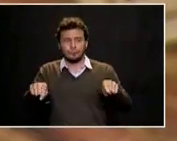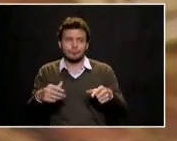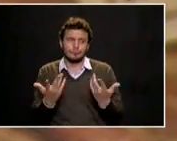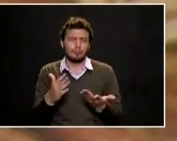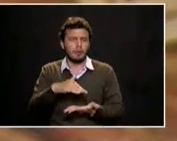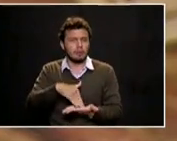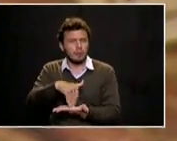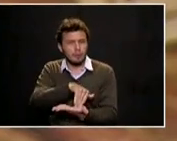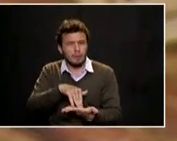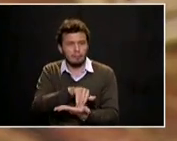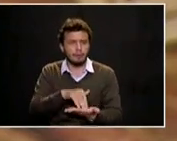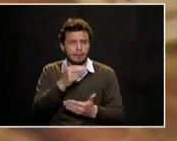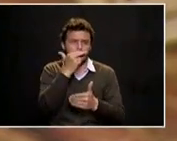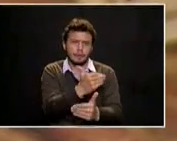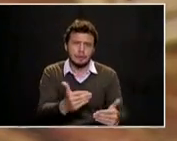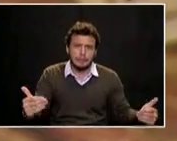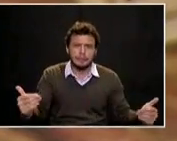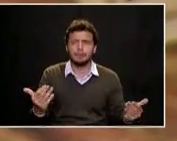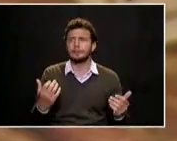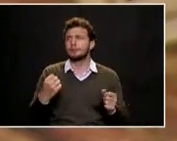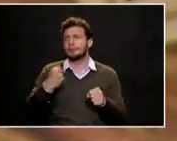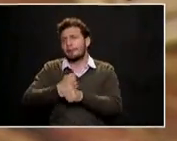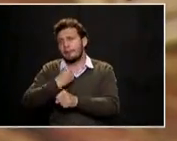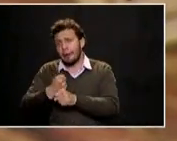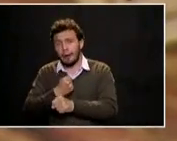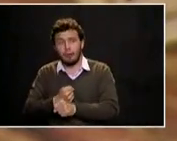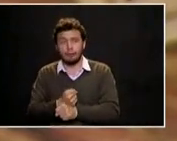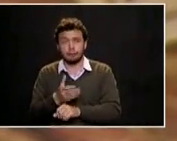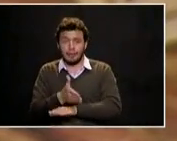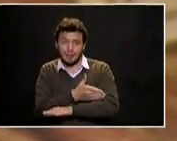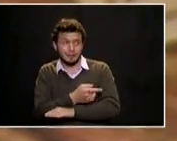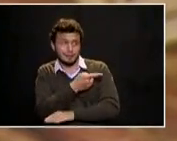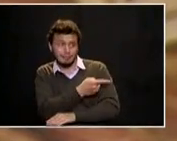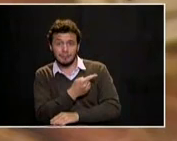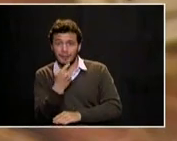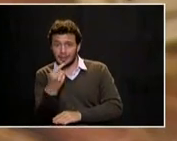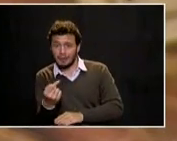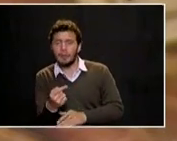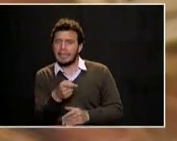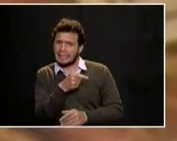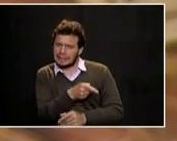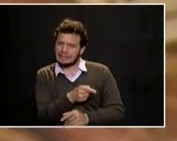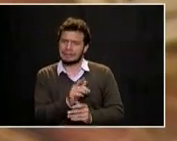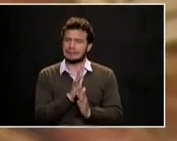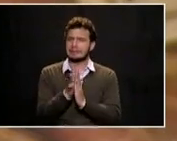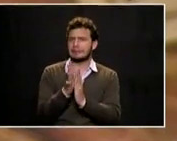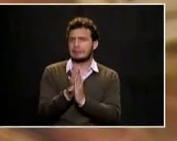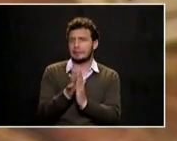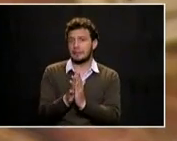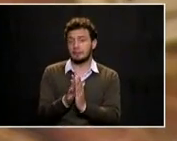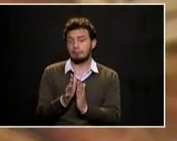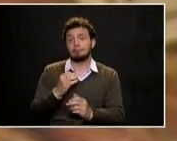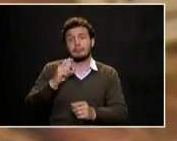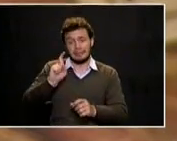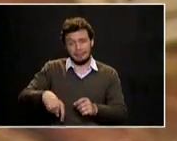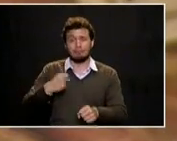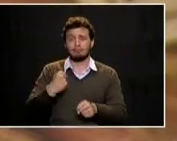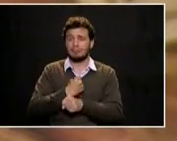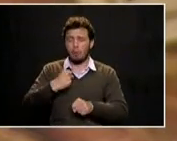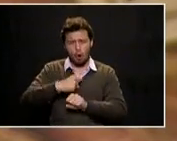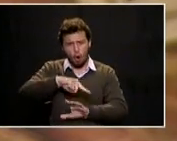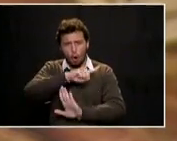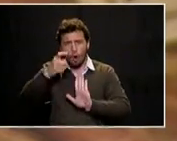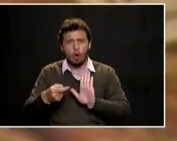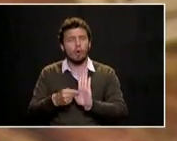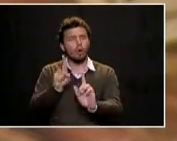también los trabajadores, como menciona Juan Carlos, y nosotros tenemos que hacer un trabajo también integral para hacer un